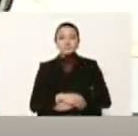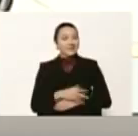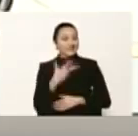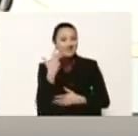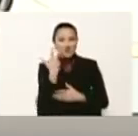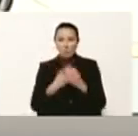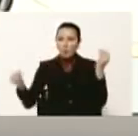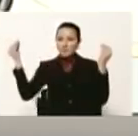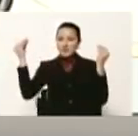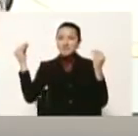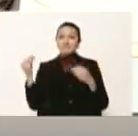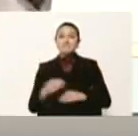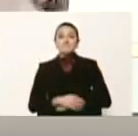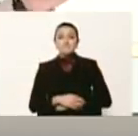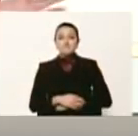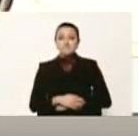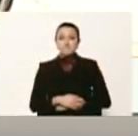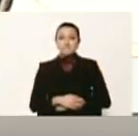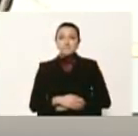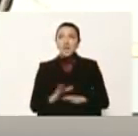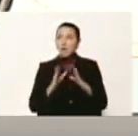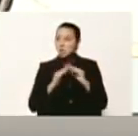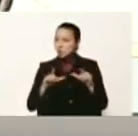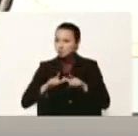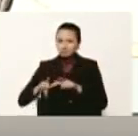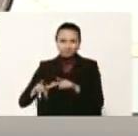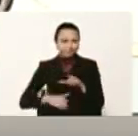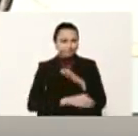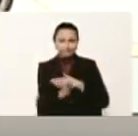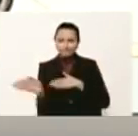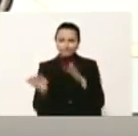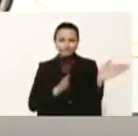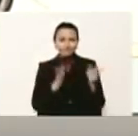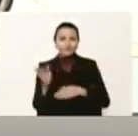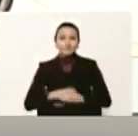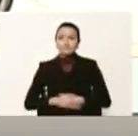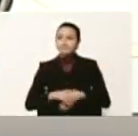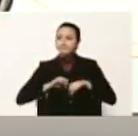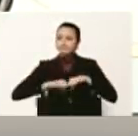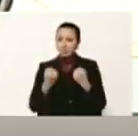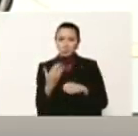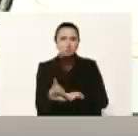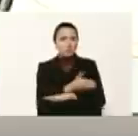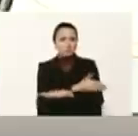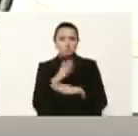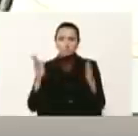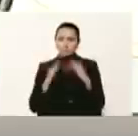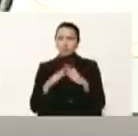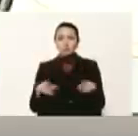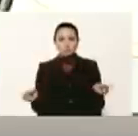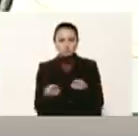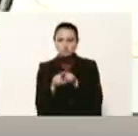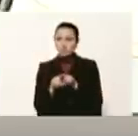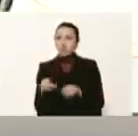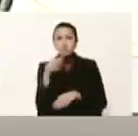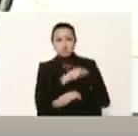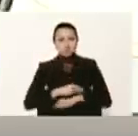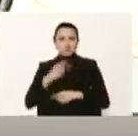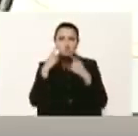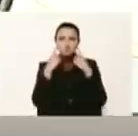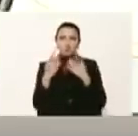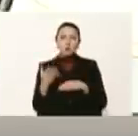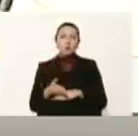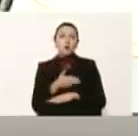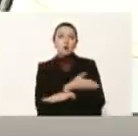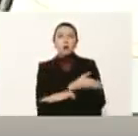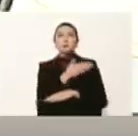de escaparse por todos lados. Ellos destruyeron la base de misiones, como la pudieron observar